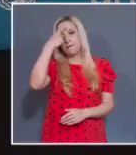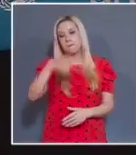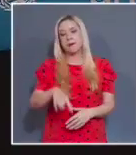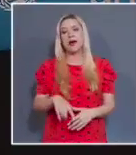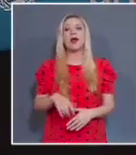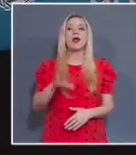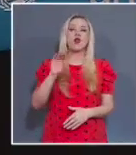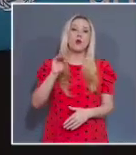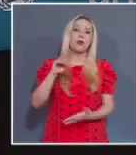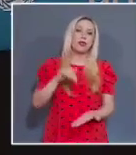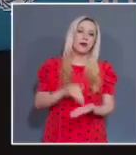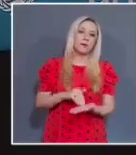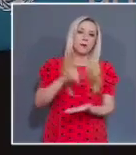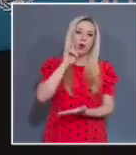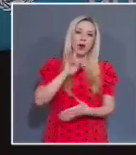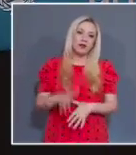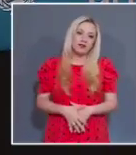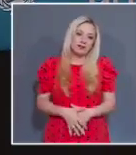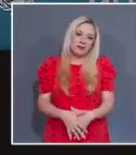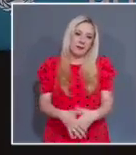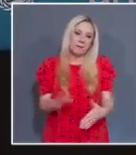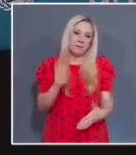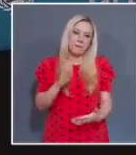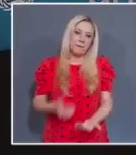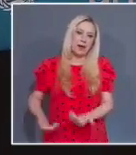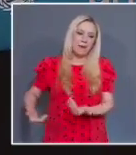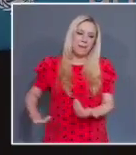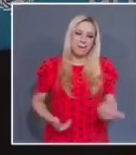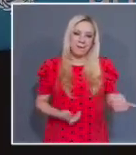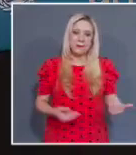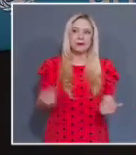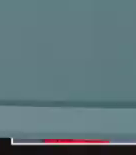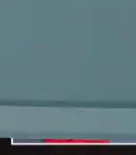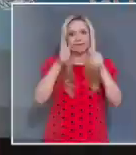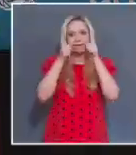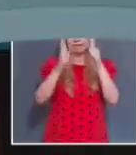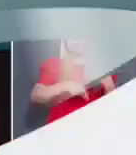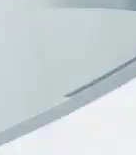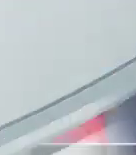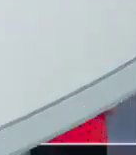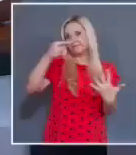mujeres. Para el canal del Poder Judicial de la Federación, Laura Murillo.